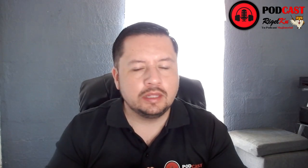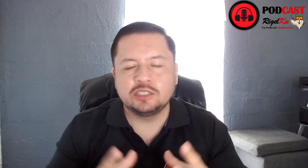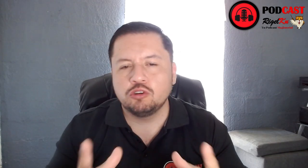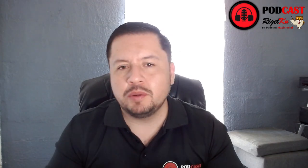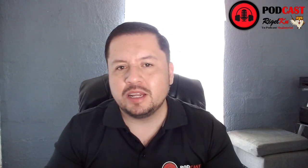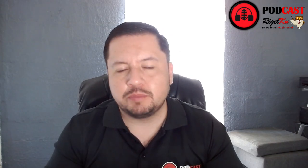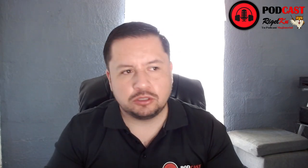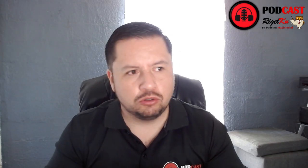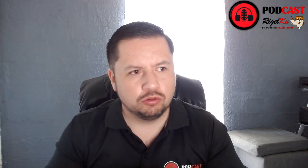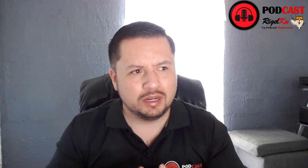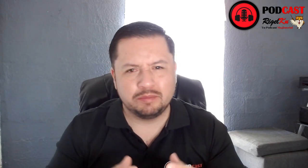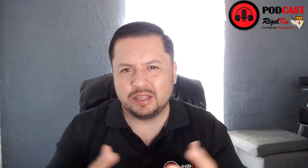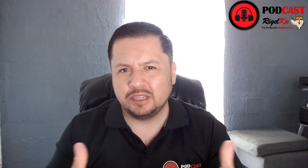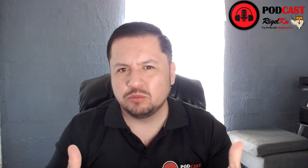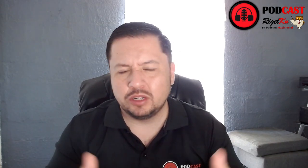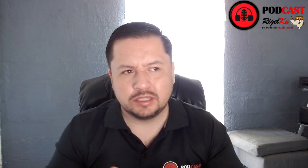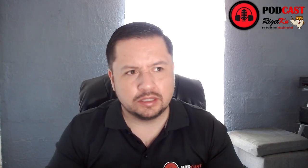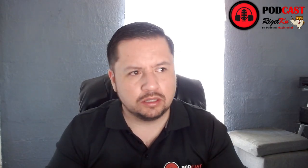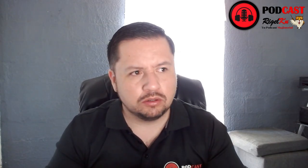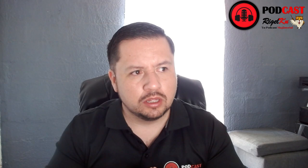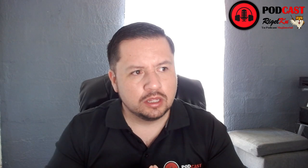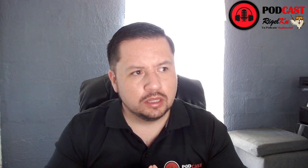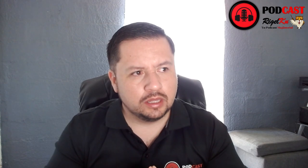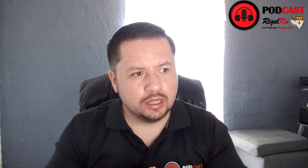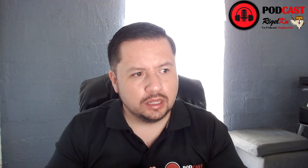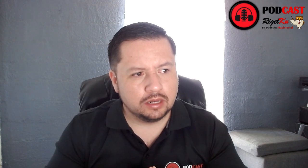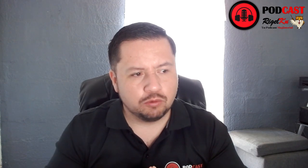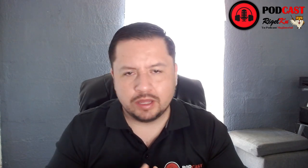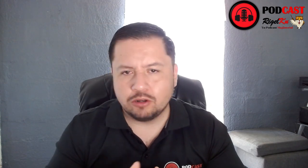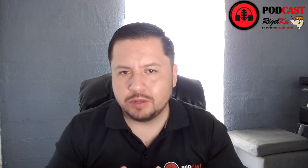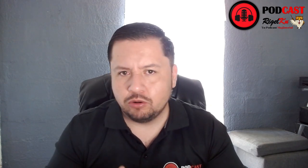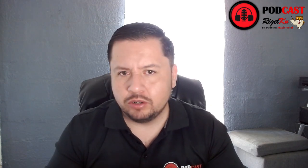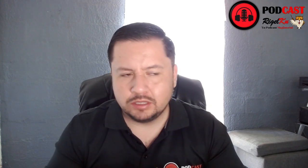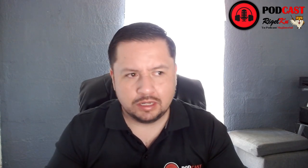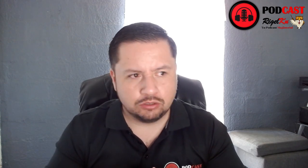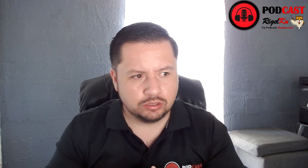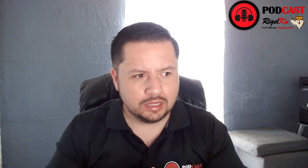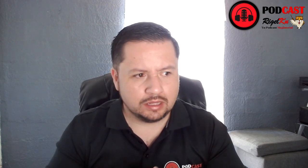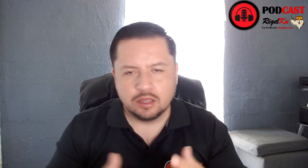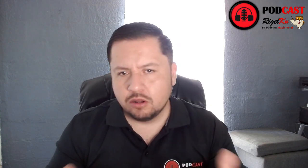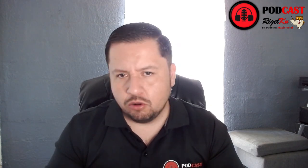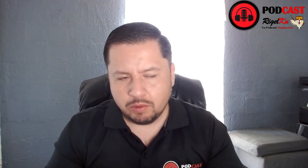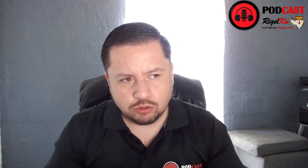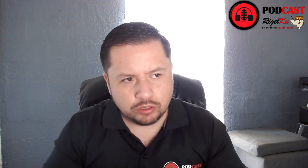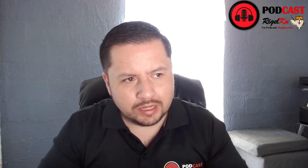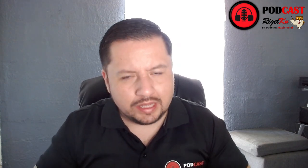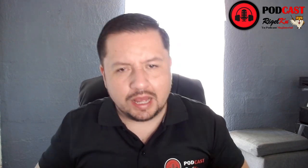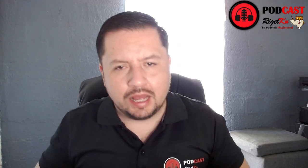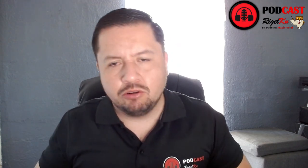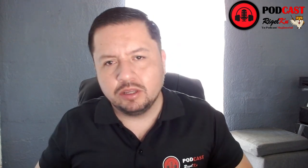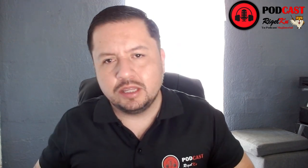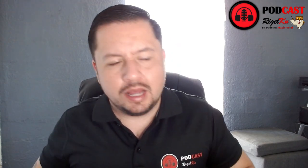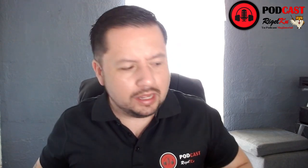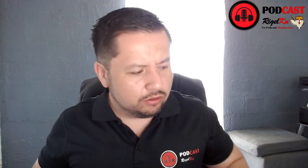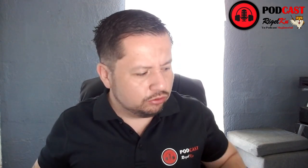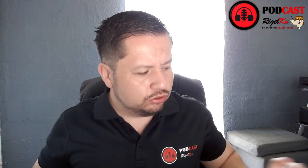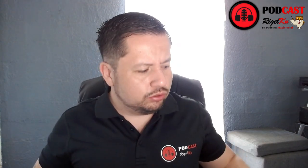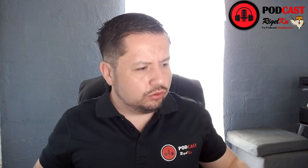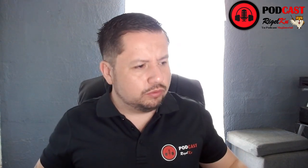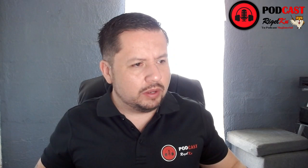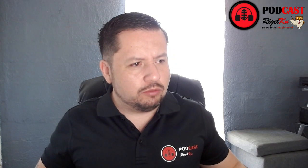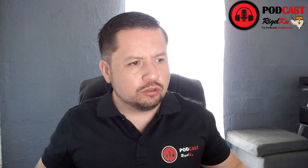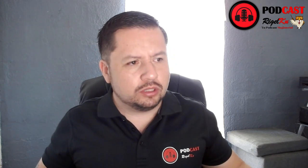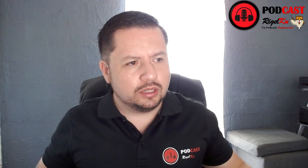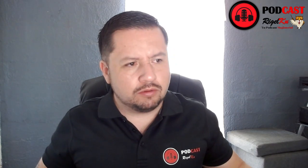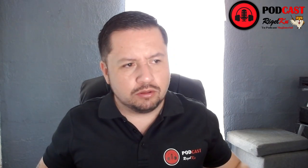disculpen la expresión, un malemadrismo en el sentido de cuidar los valores en la sociedad. Lo vemos hoy en día, hoy en día incluso